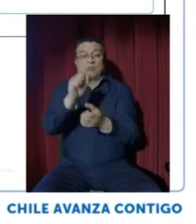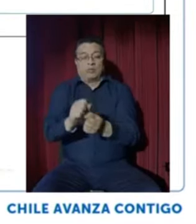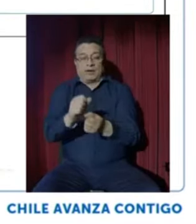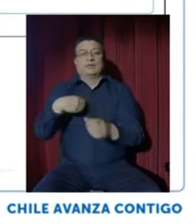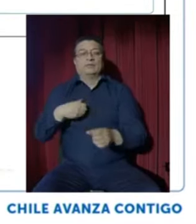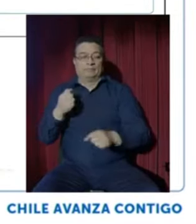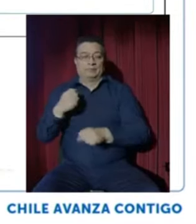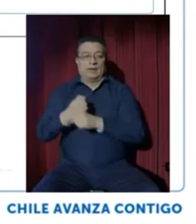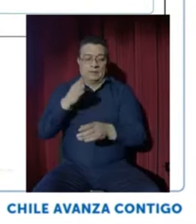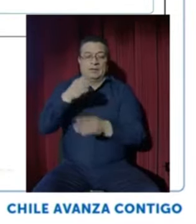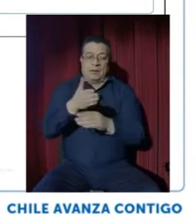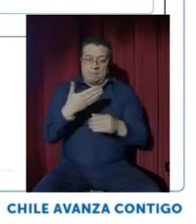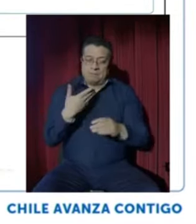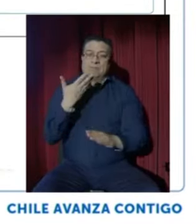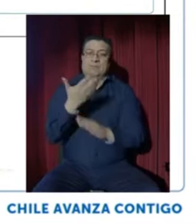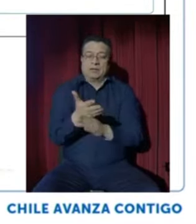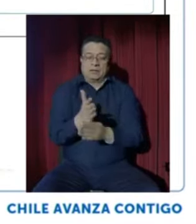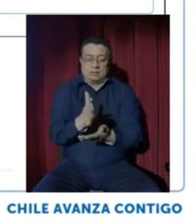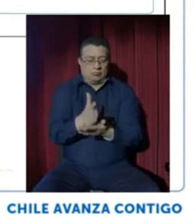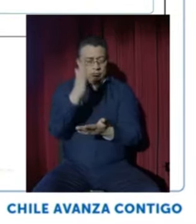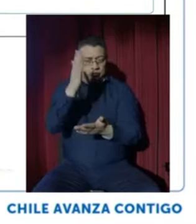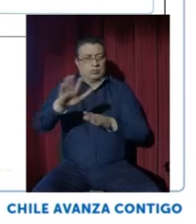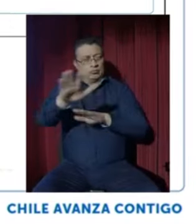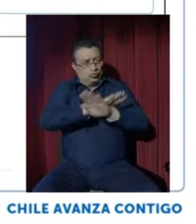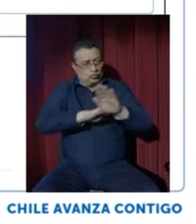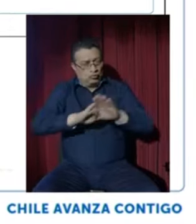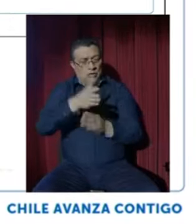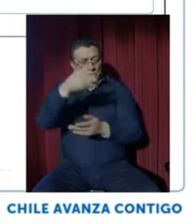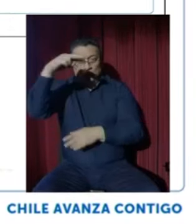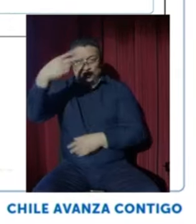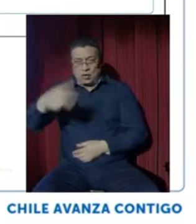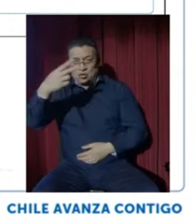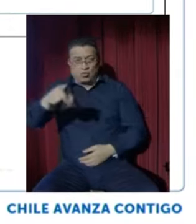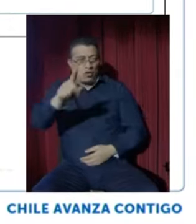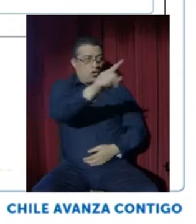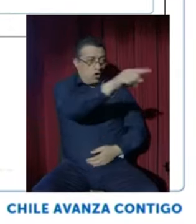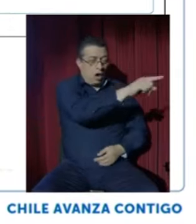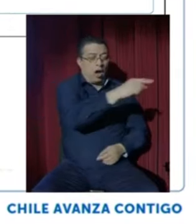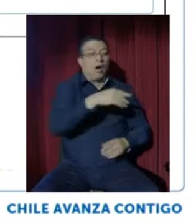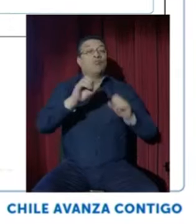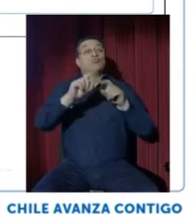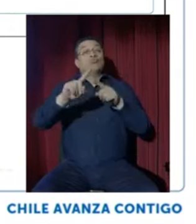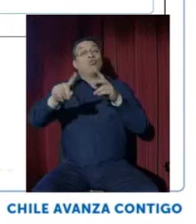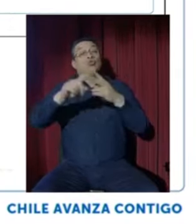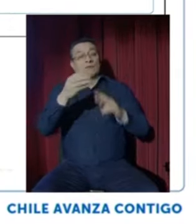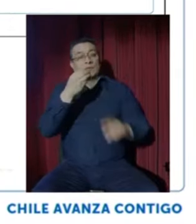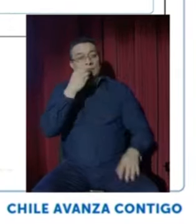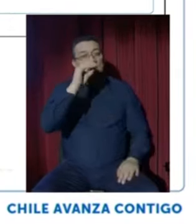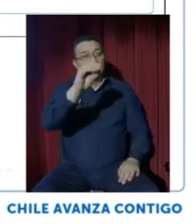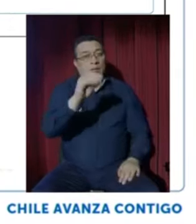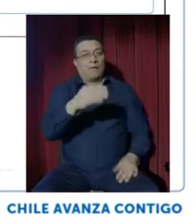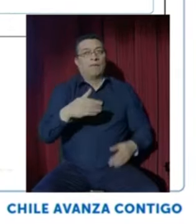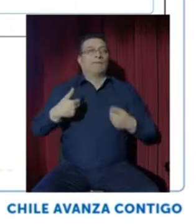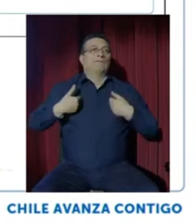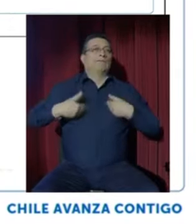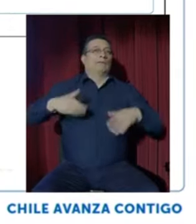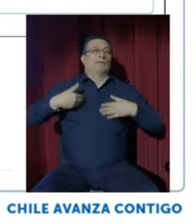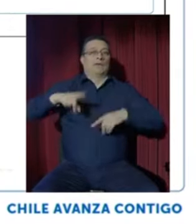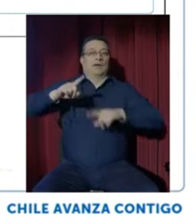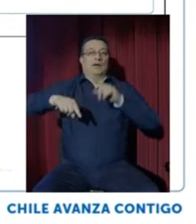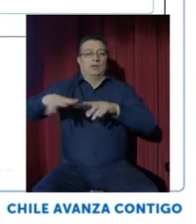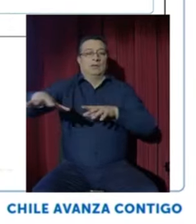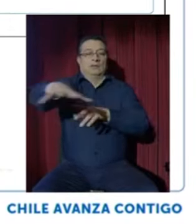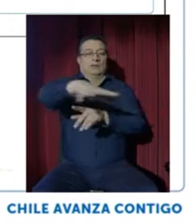cnaf exigir eh medidas de prevención a los propietarios que muchas veces hay que decirlo abandonan la propiedad en las